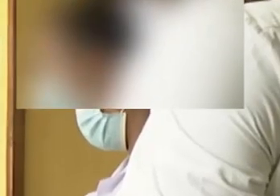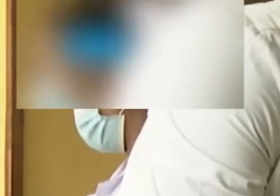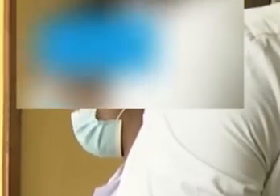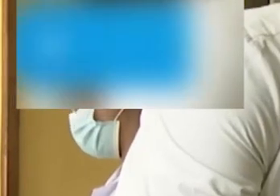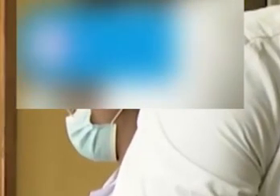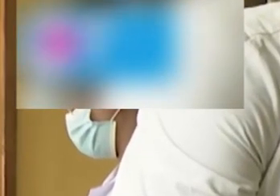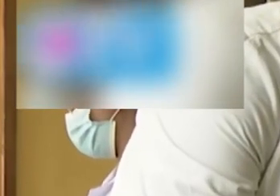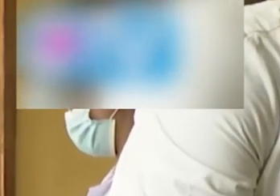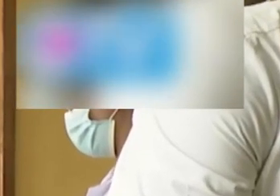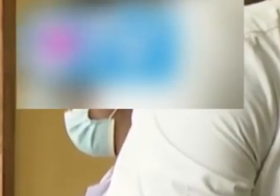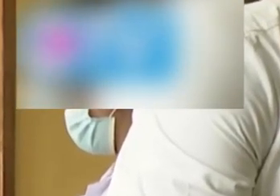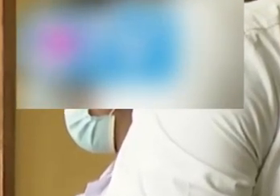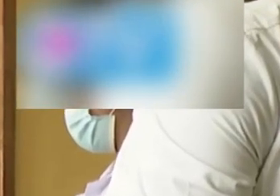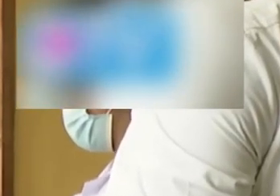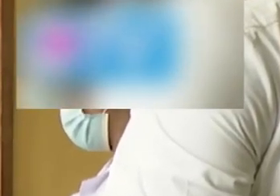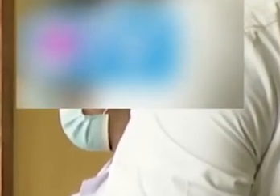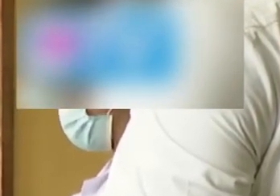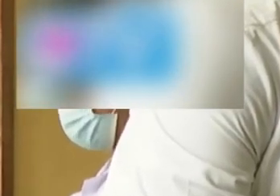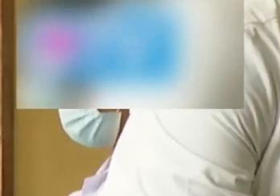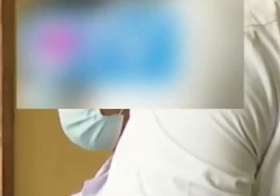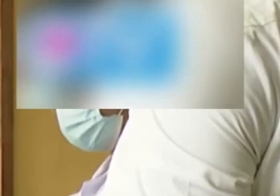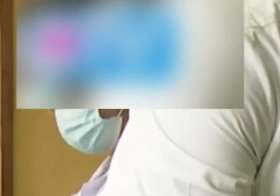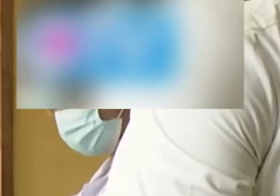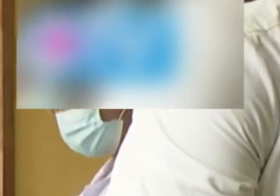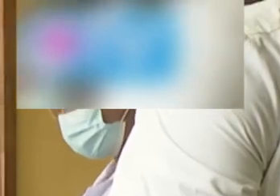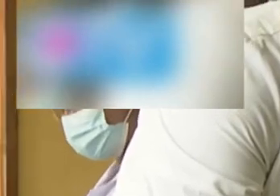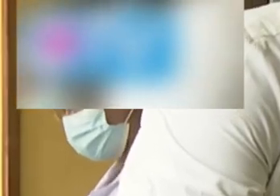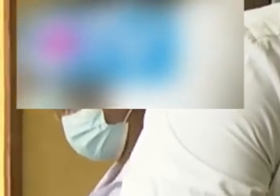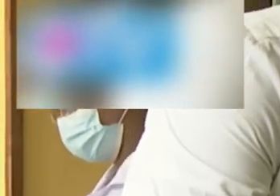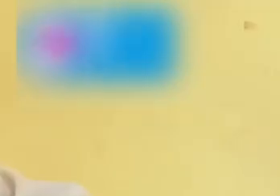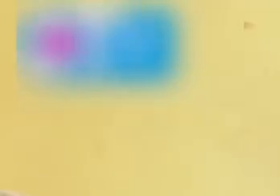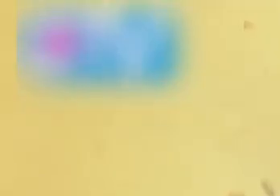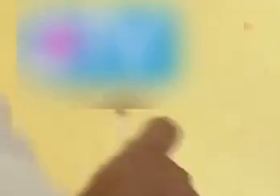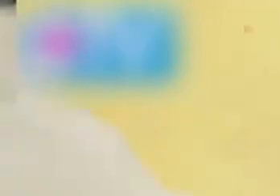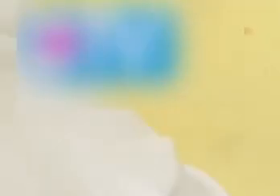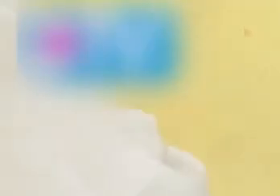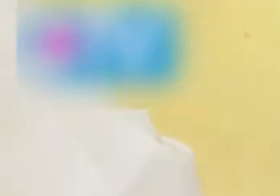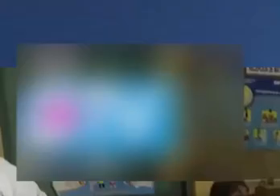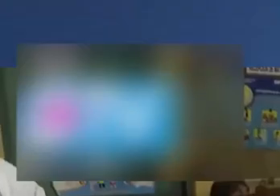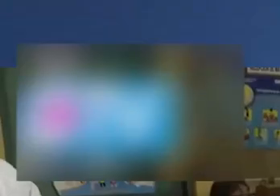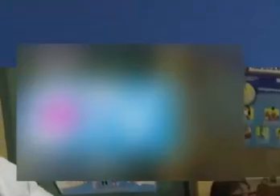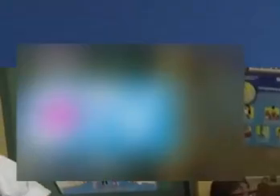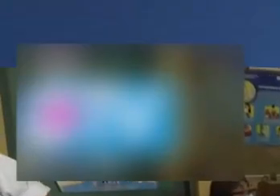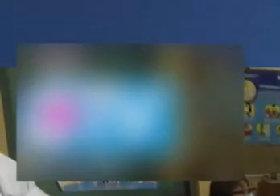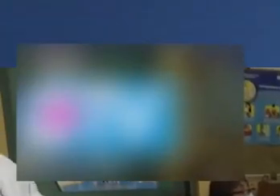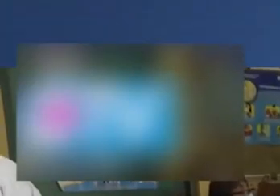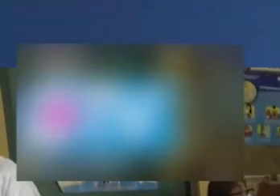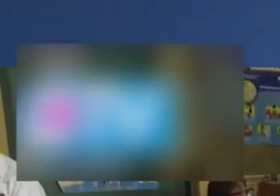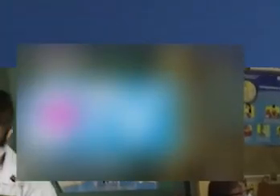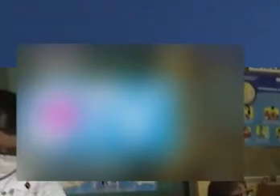vacuna Covishield a personas de 45 años en adelante. Para Noticias 12, Gabriela Solórzano.